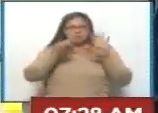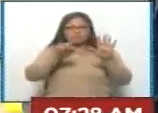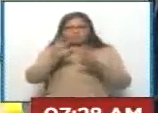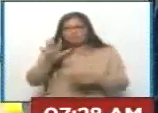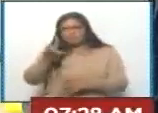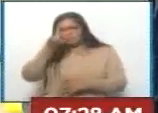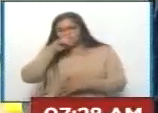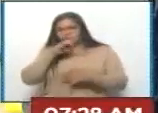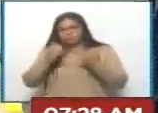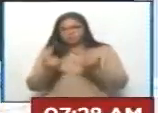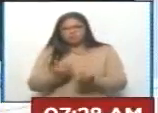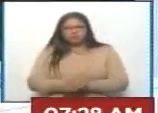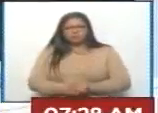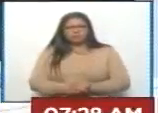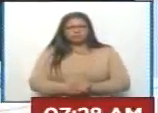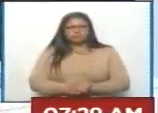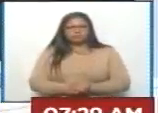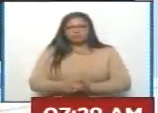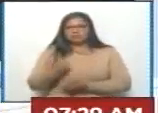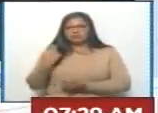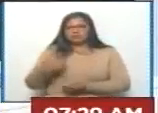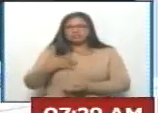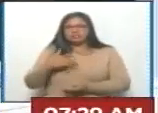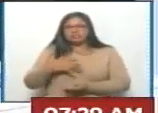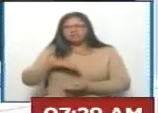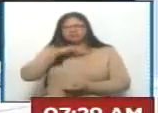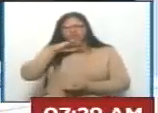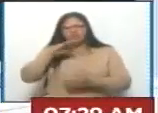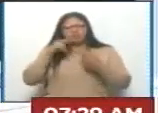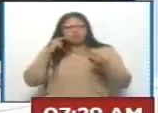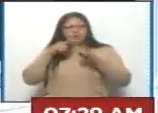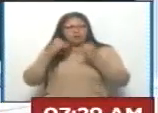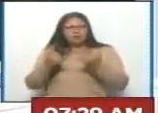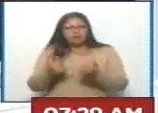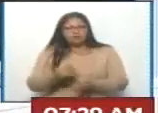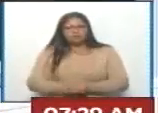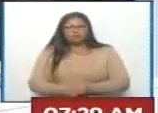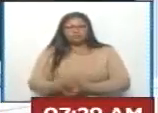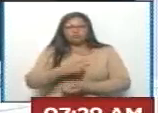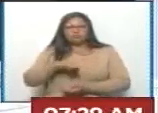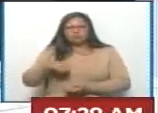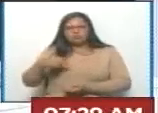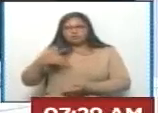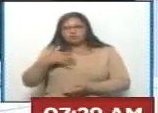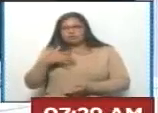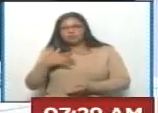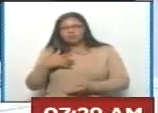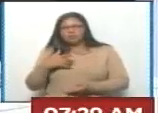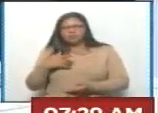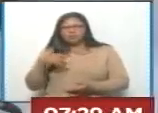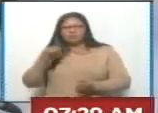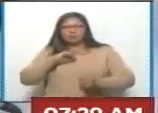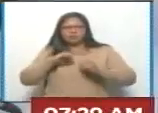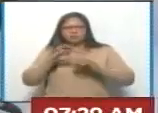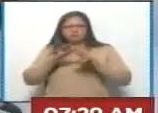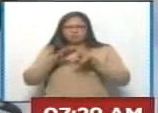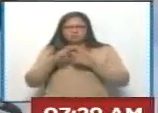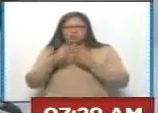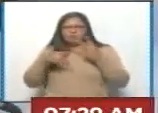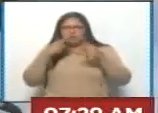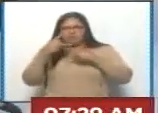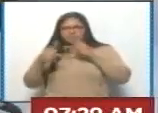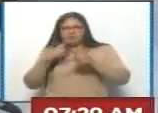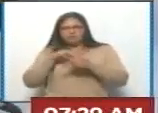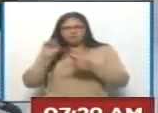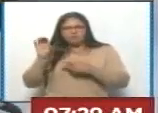años, que además también llena de muchos retos y desafíos en este momento político en el país. ¿Hacia dónde se orienta? Vamos a